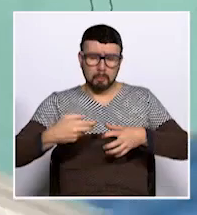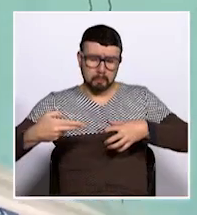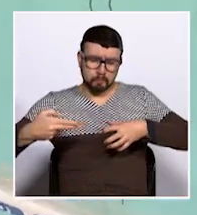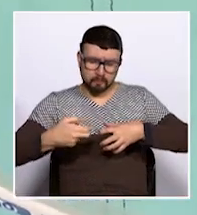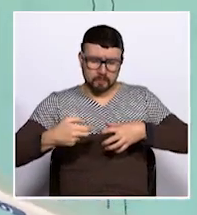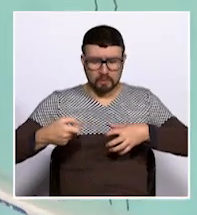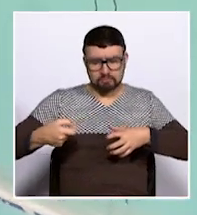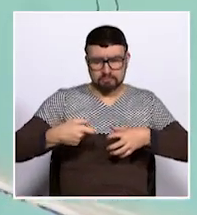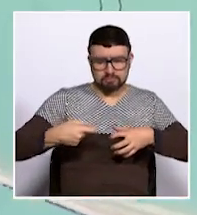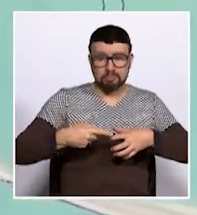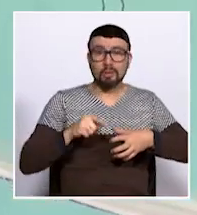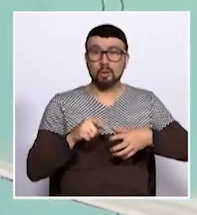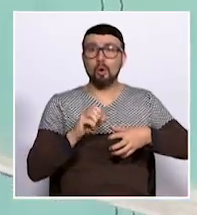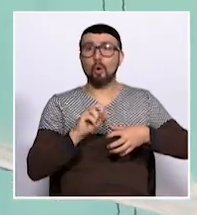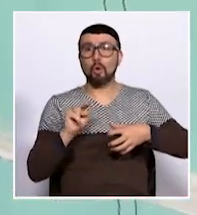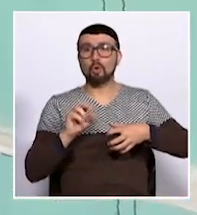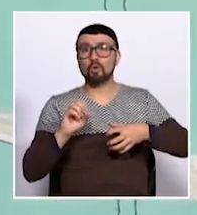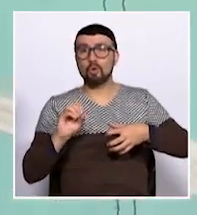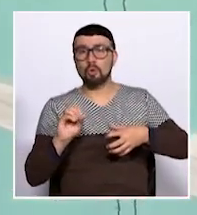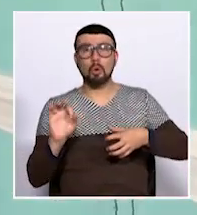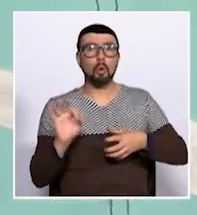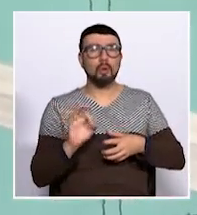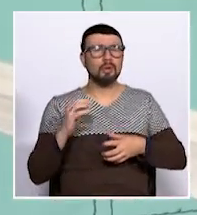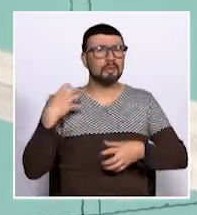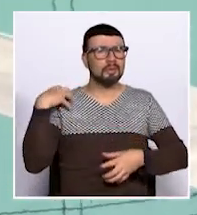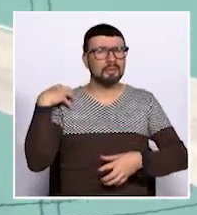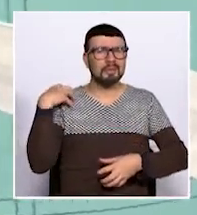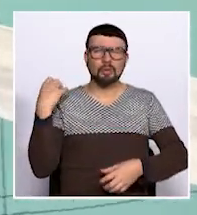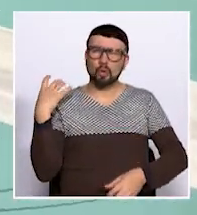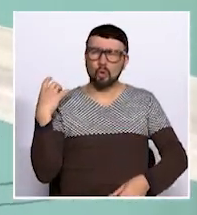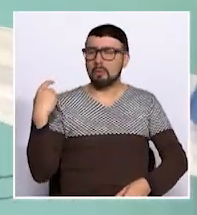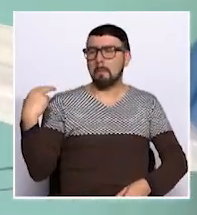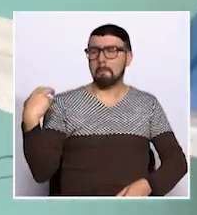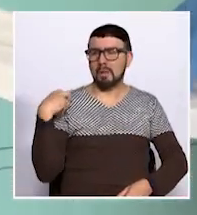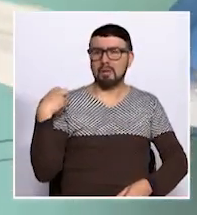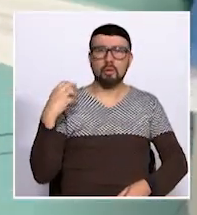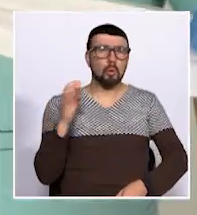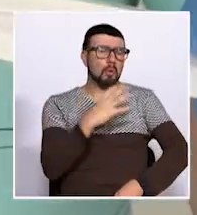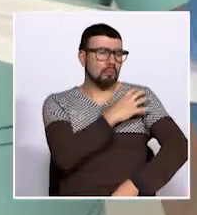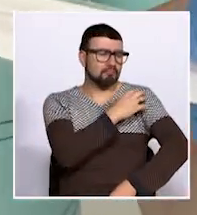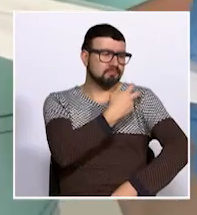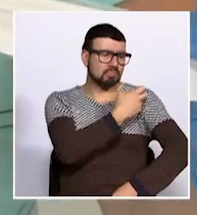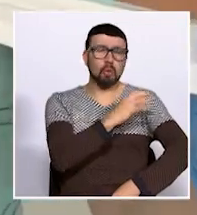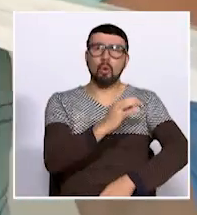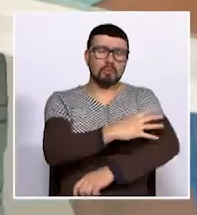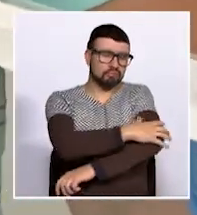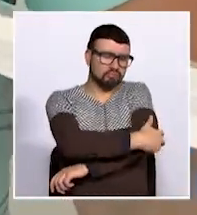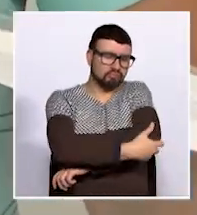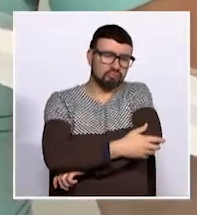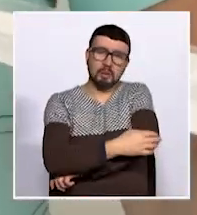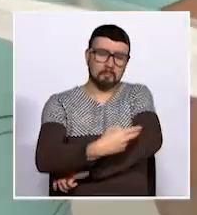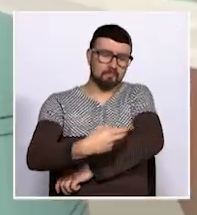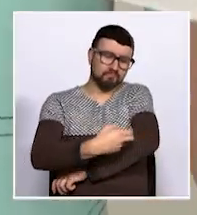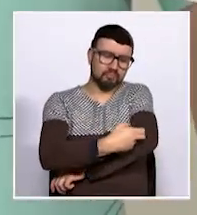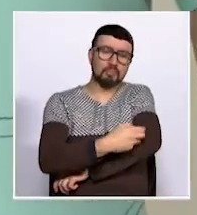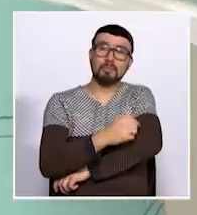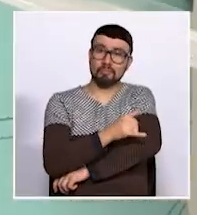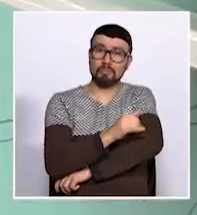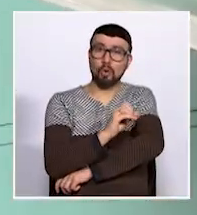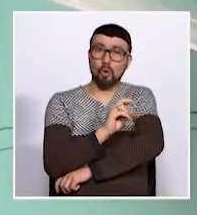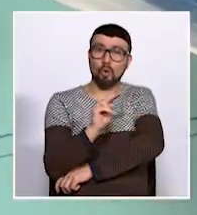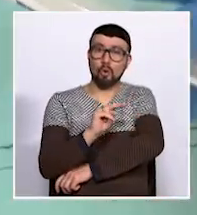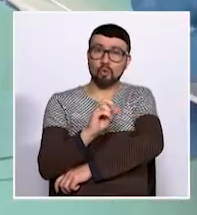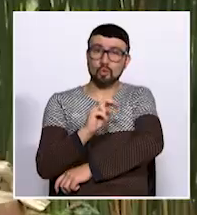rodillas, se le pone con dolores en hombros, ozono en los hombros, en los codos, y muchas veces